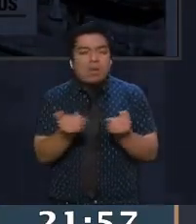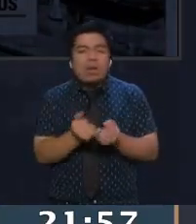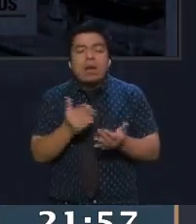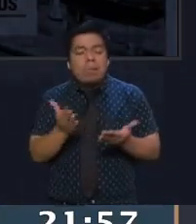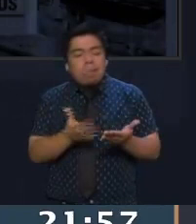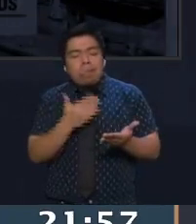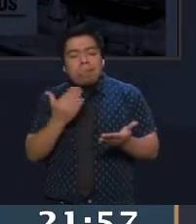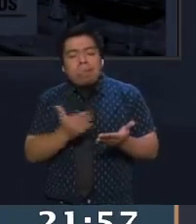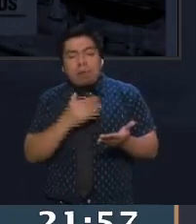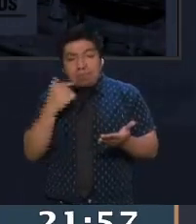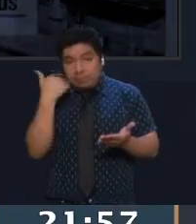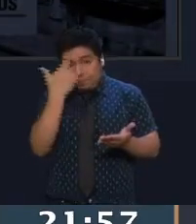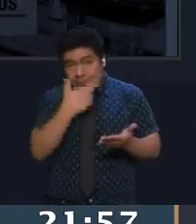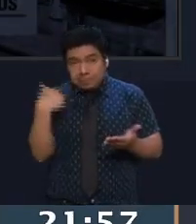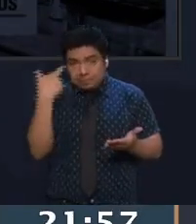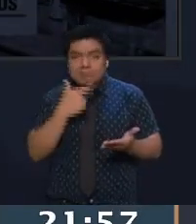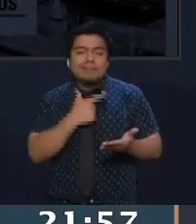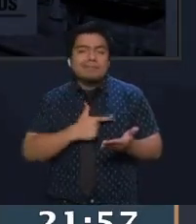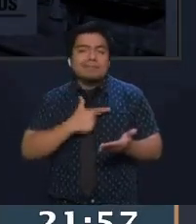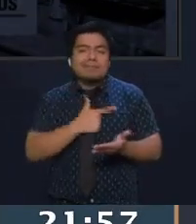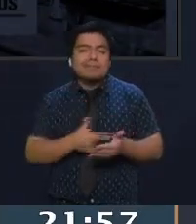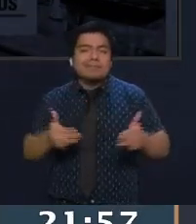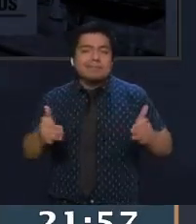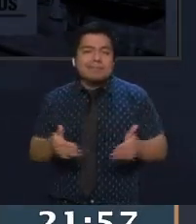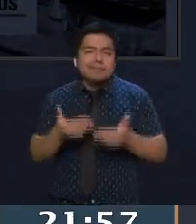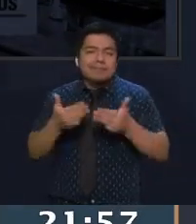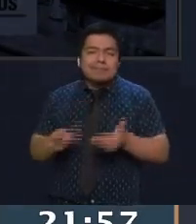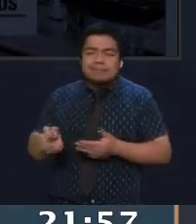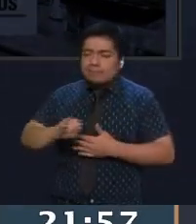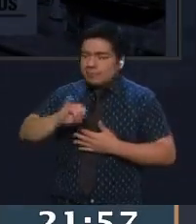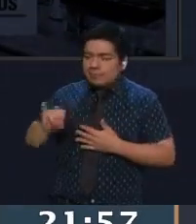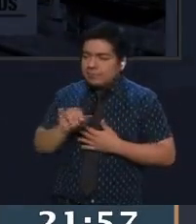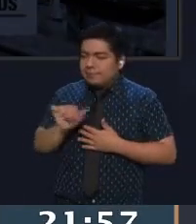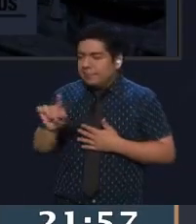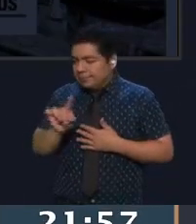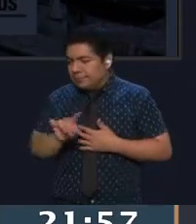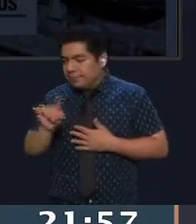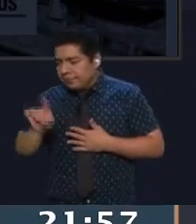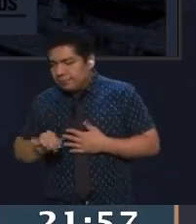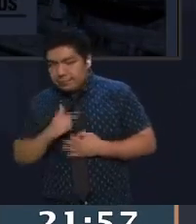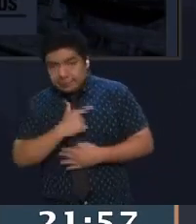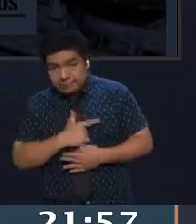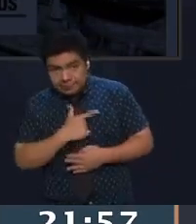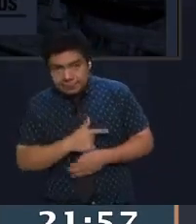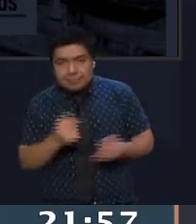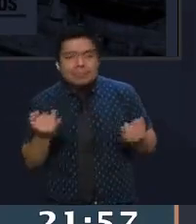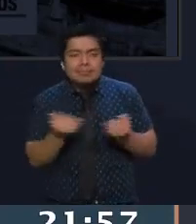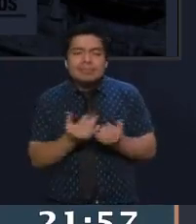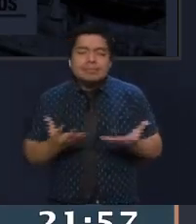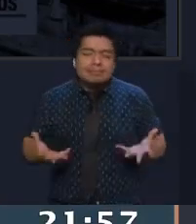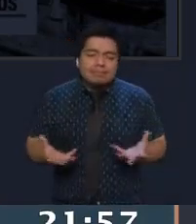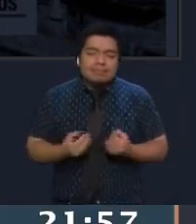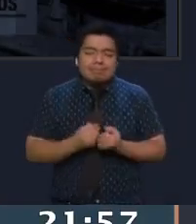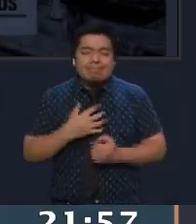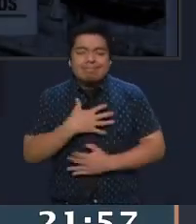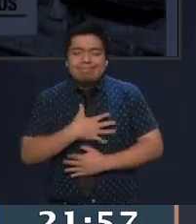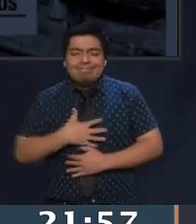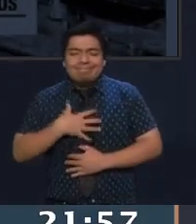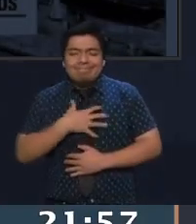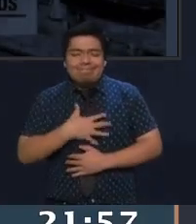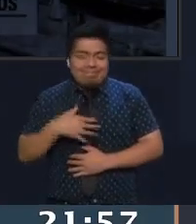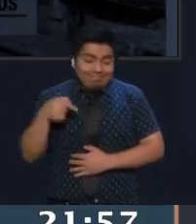aquellos que disfrutamos de la música, que disfrutamos del jazz y además pues nos congratulamos mucho